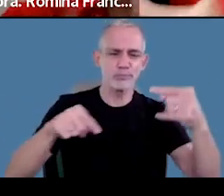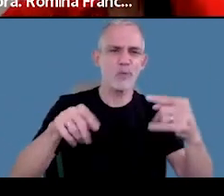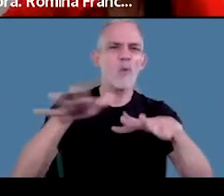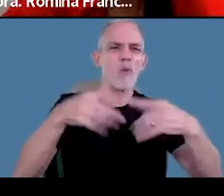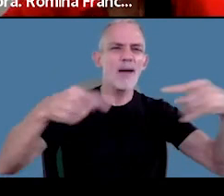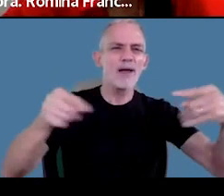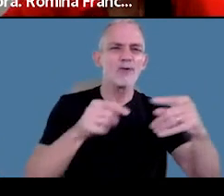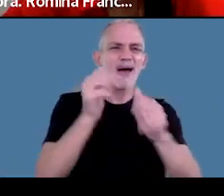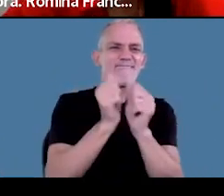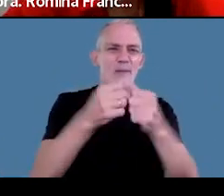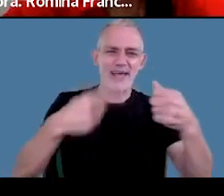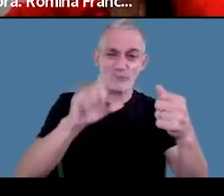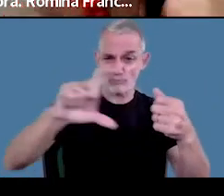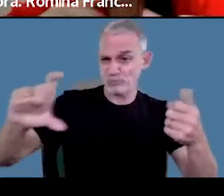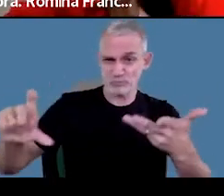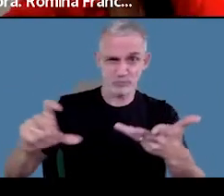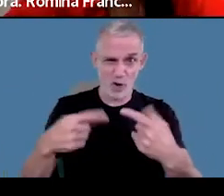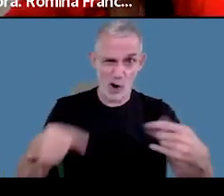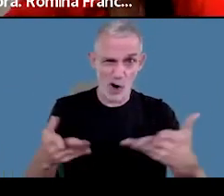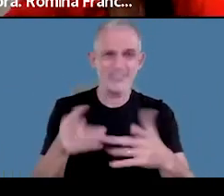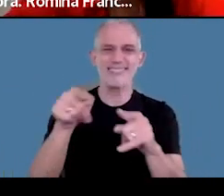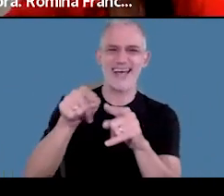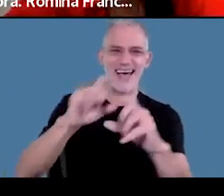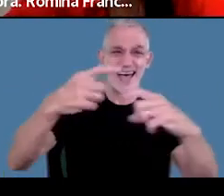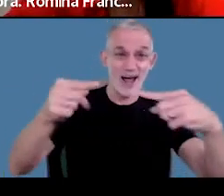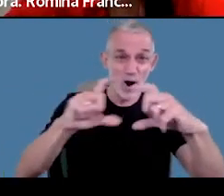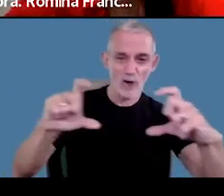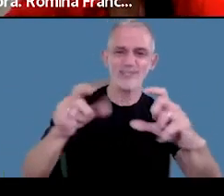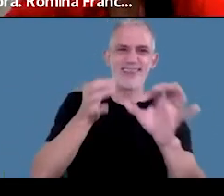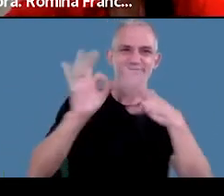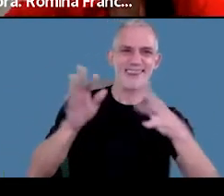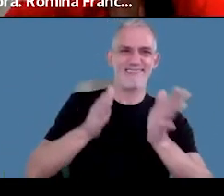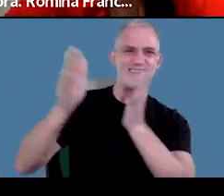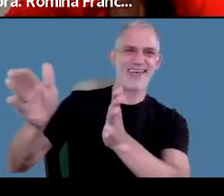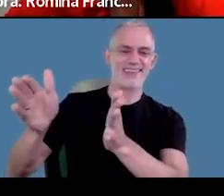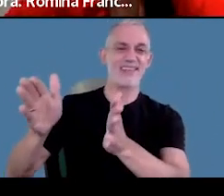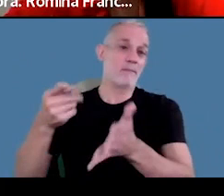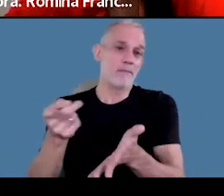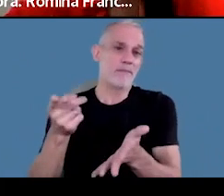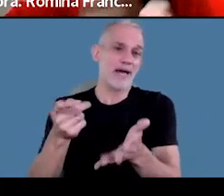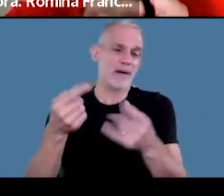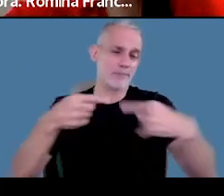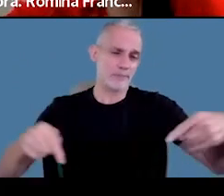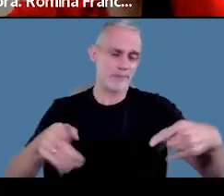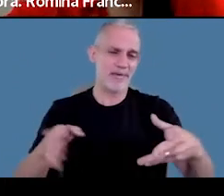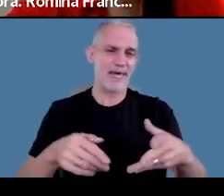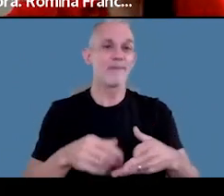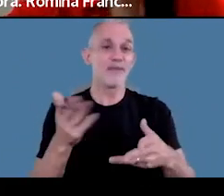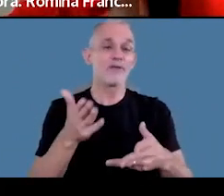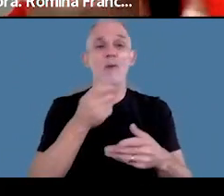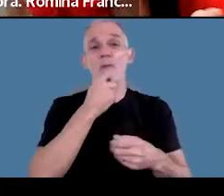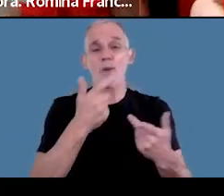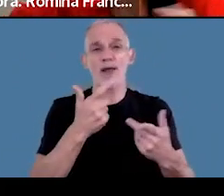en sí, digamos, concepto en sí, que luego lo destinen a bien de uso. Es un caso también